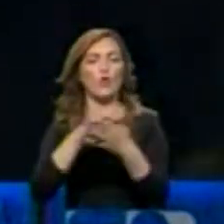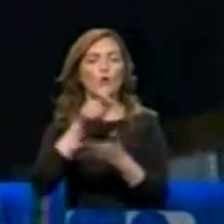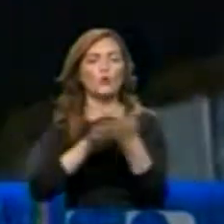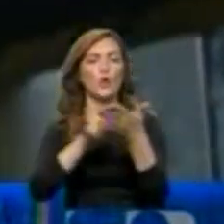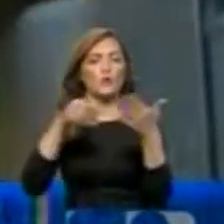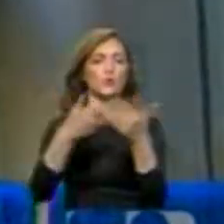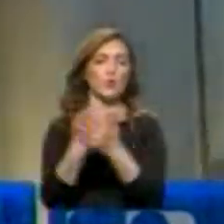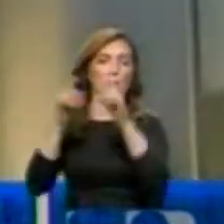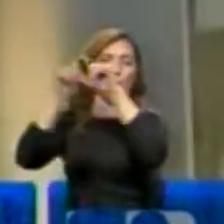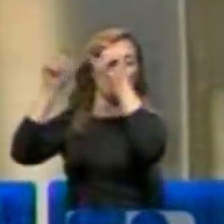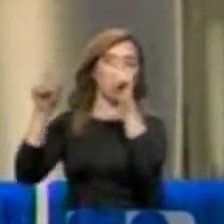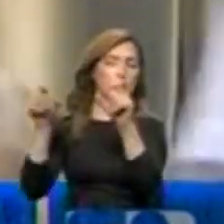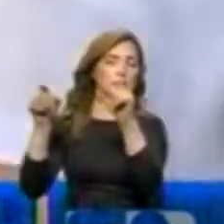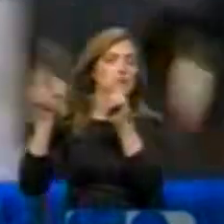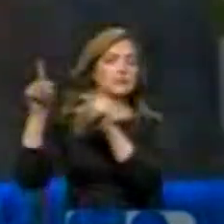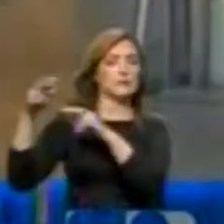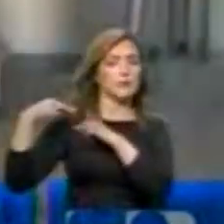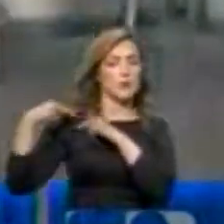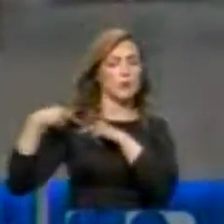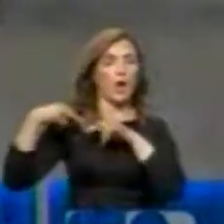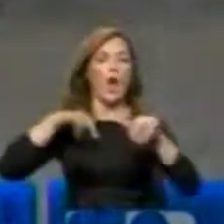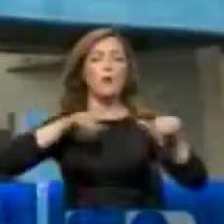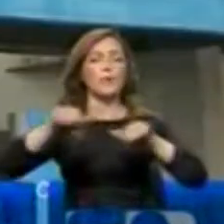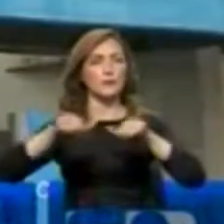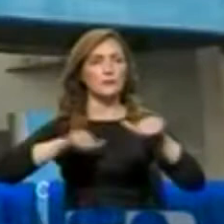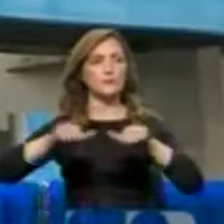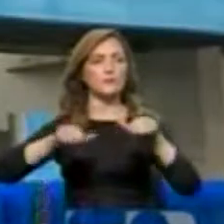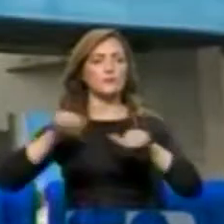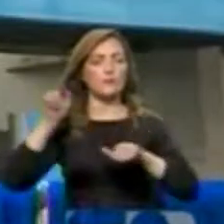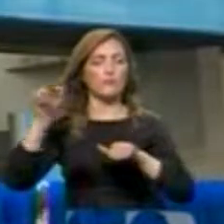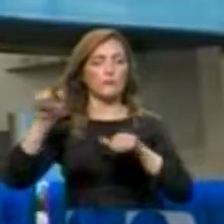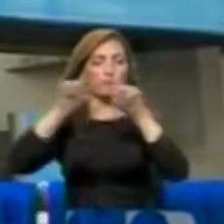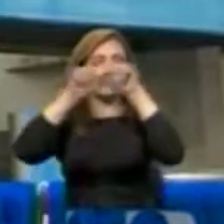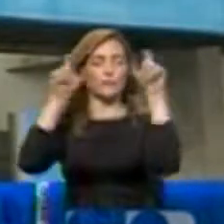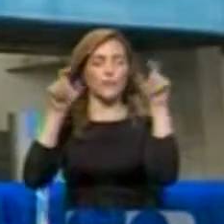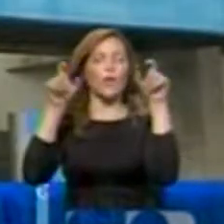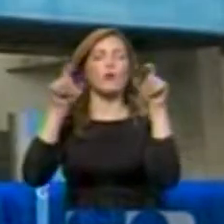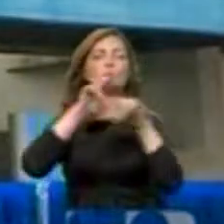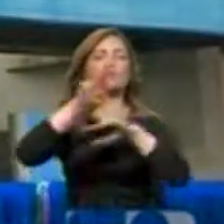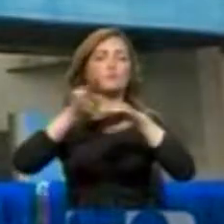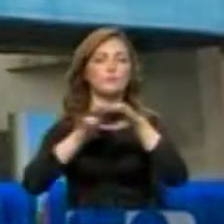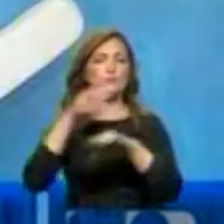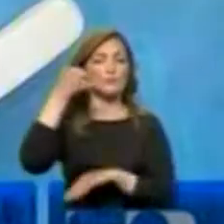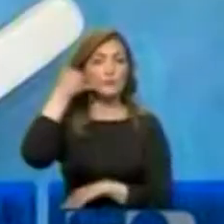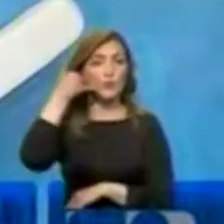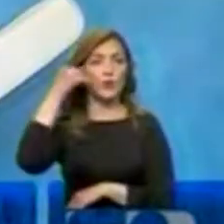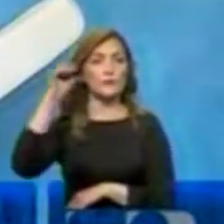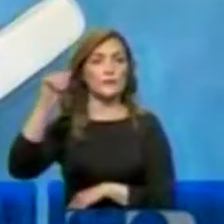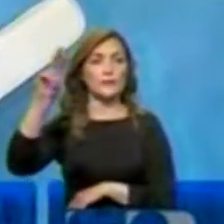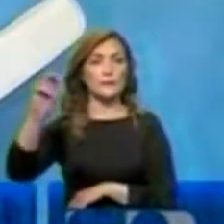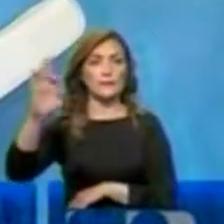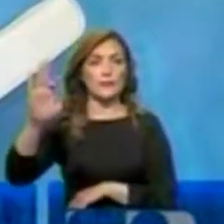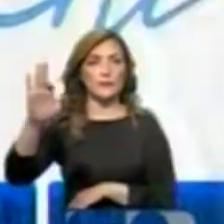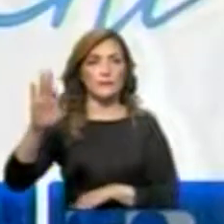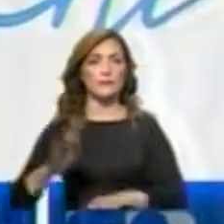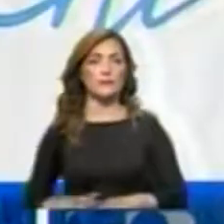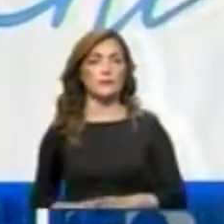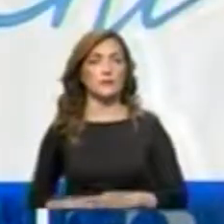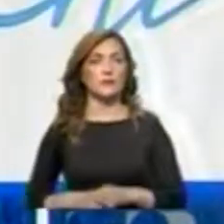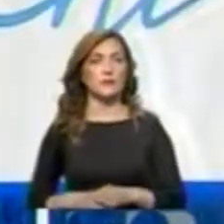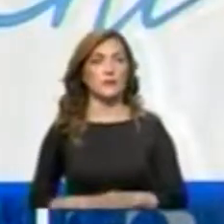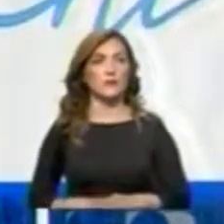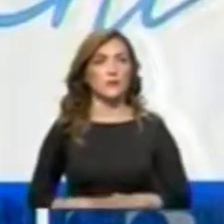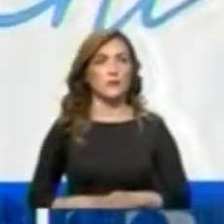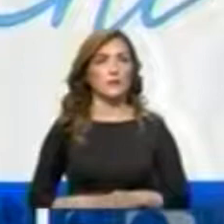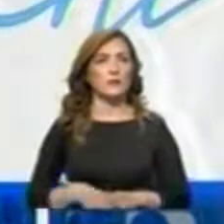contratación de la compañía que se encargará de administrar a la Corporación Nacional de Telecomunicaciones CNT. Entre las